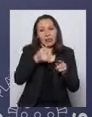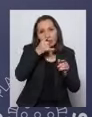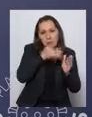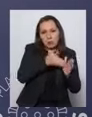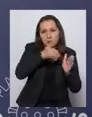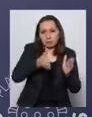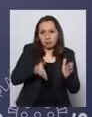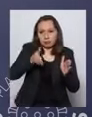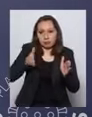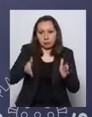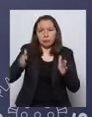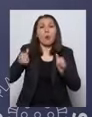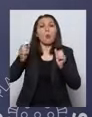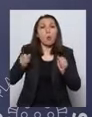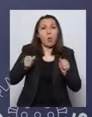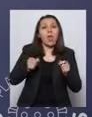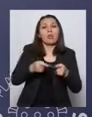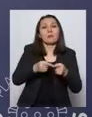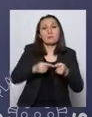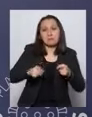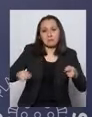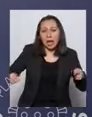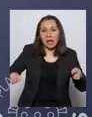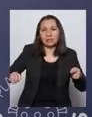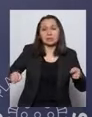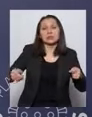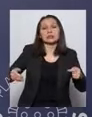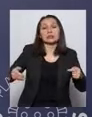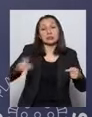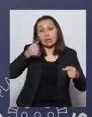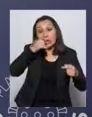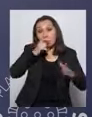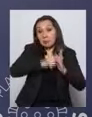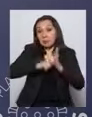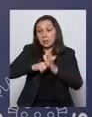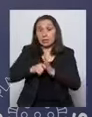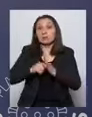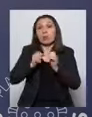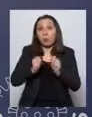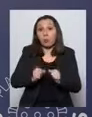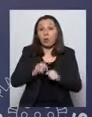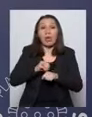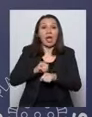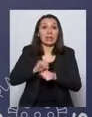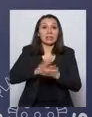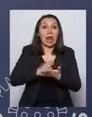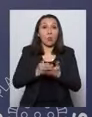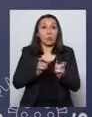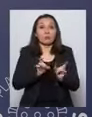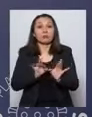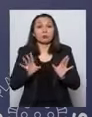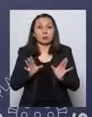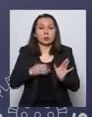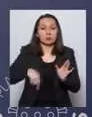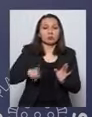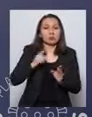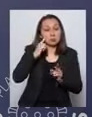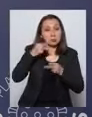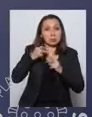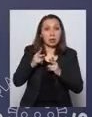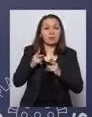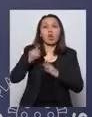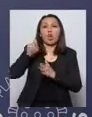se va se puede prolongar más allá de la duración de la alerta sanitaria que nos permite como